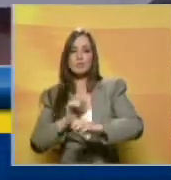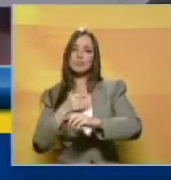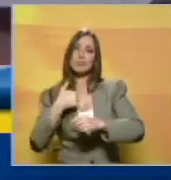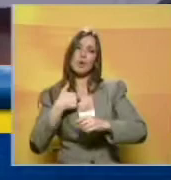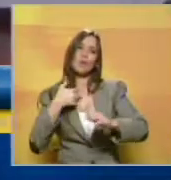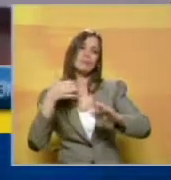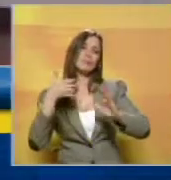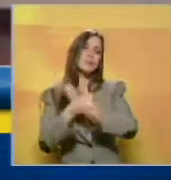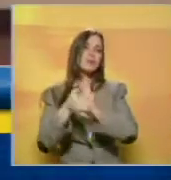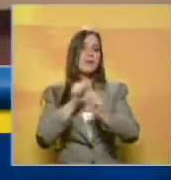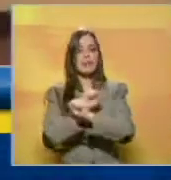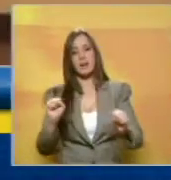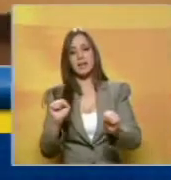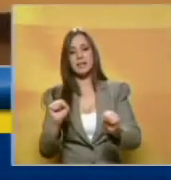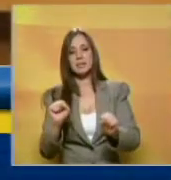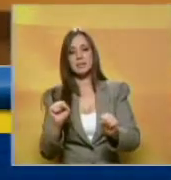fracaso.